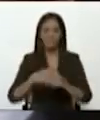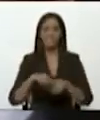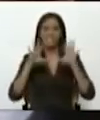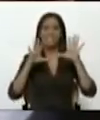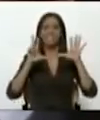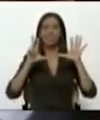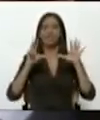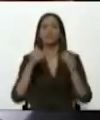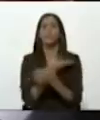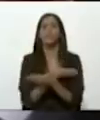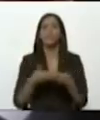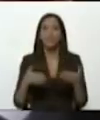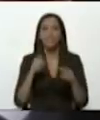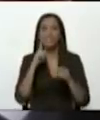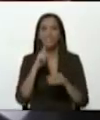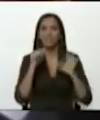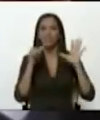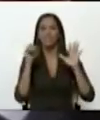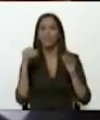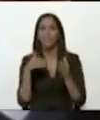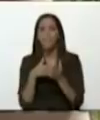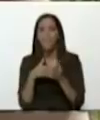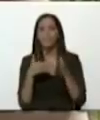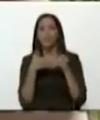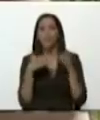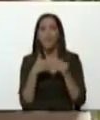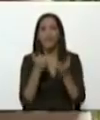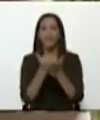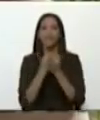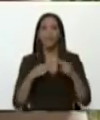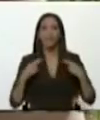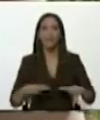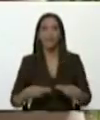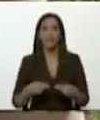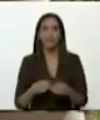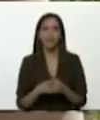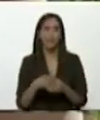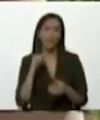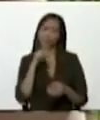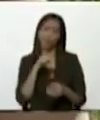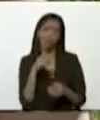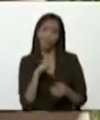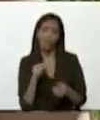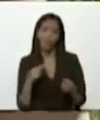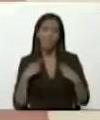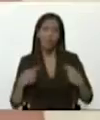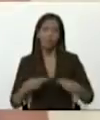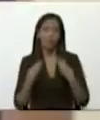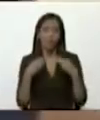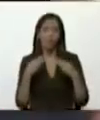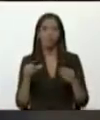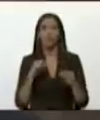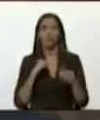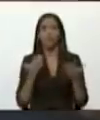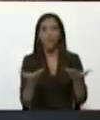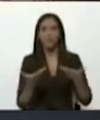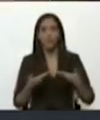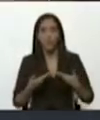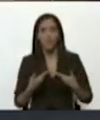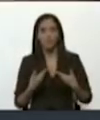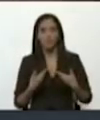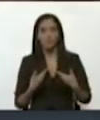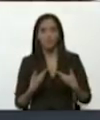18 millones 160 mil dólares en ayuda humanitaria. Estos no son recursos públicos, son donaciones.